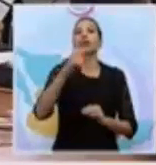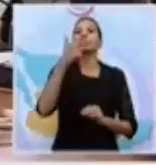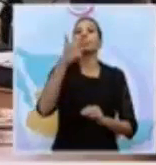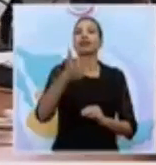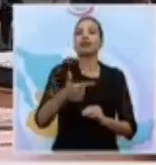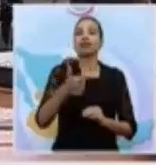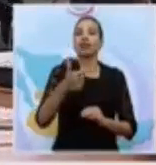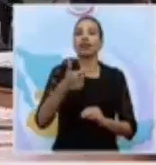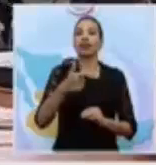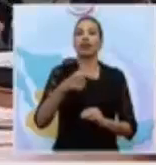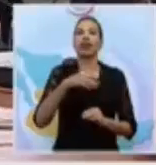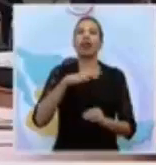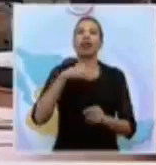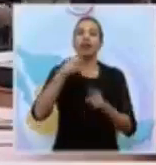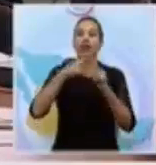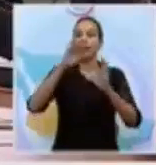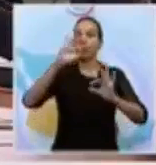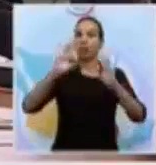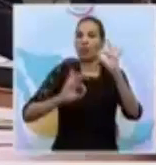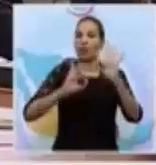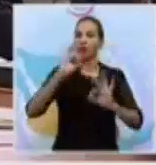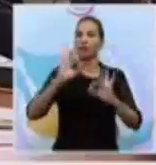1977 en porcentaje.